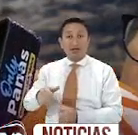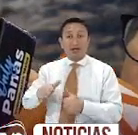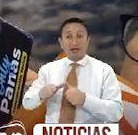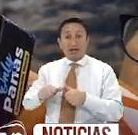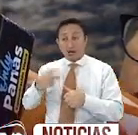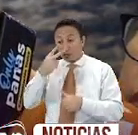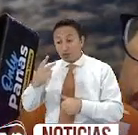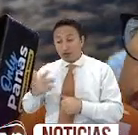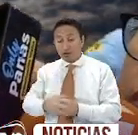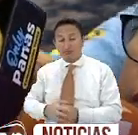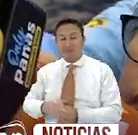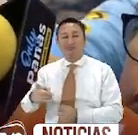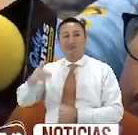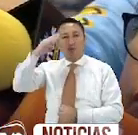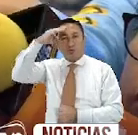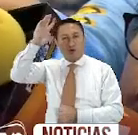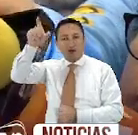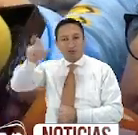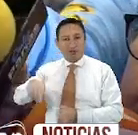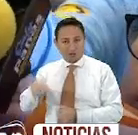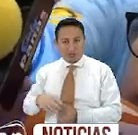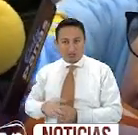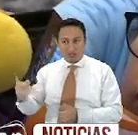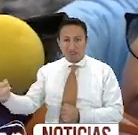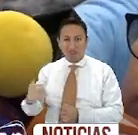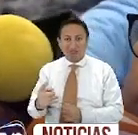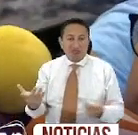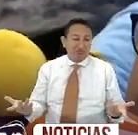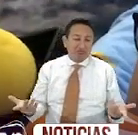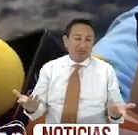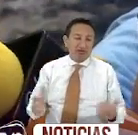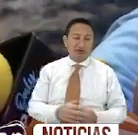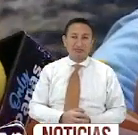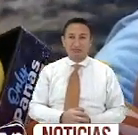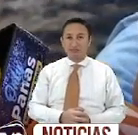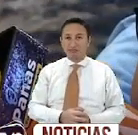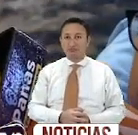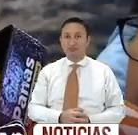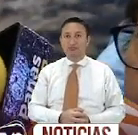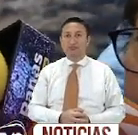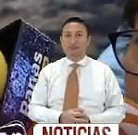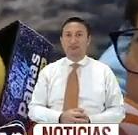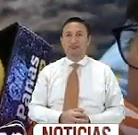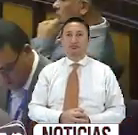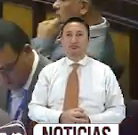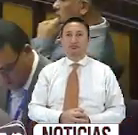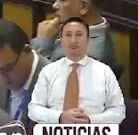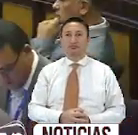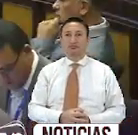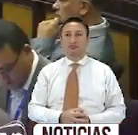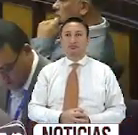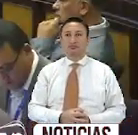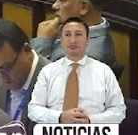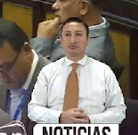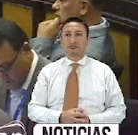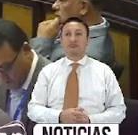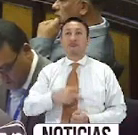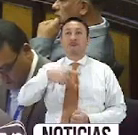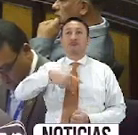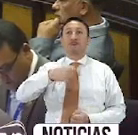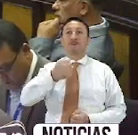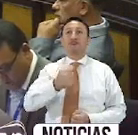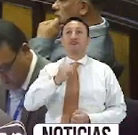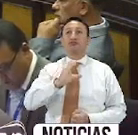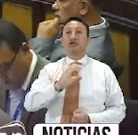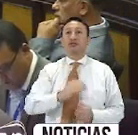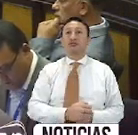presentes o solicitamos que estén presentes como testigos en el caso de la Embajada Mexicana. El Partido Social Cristiano,